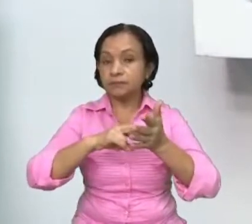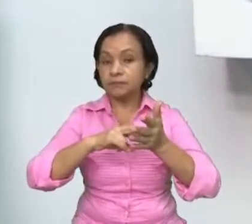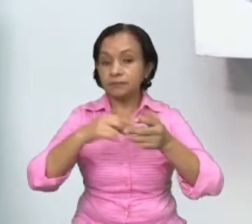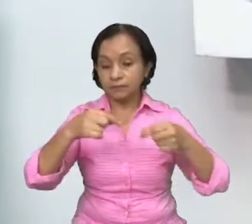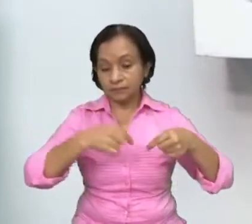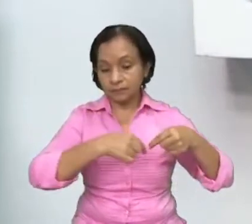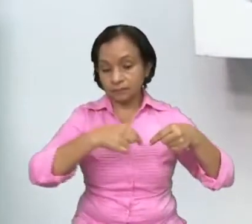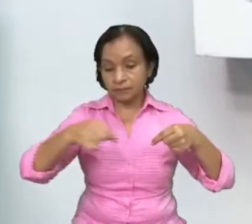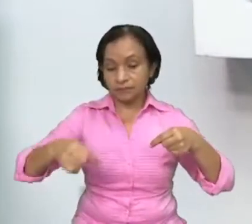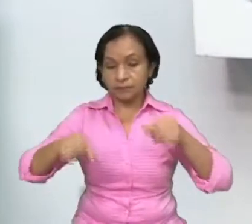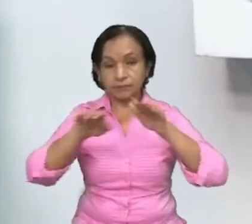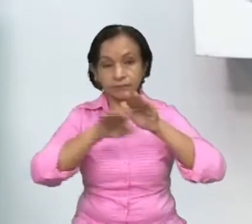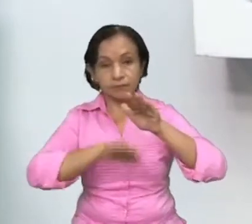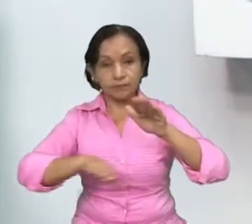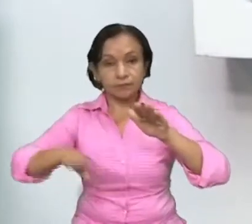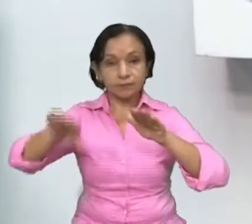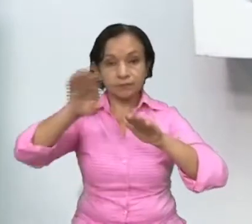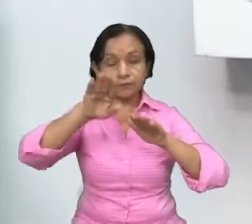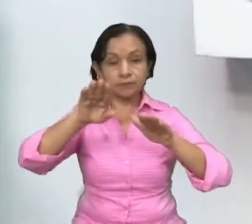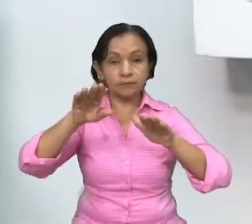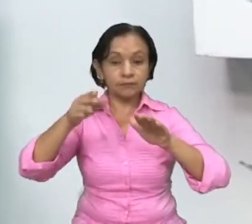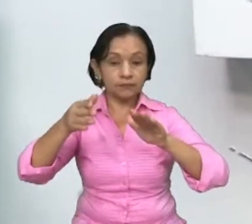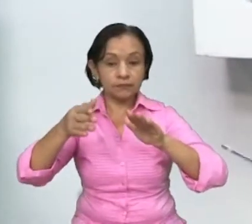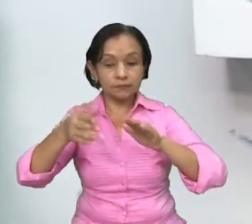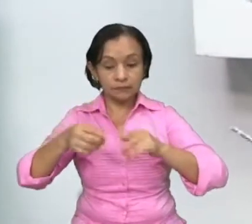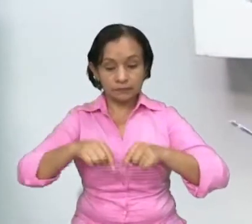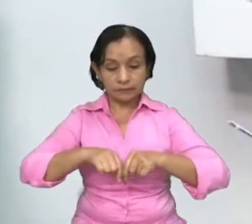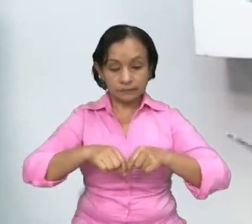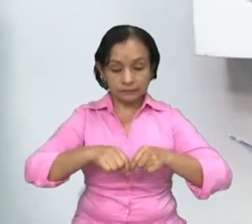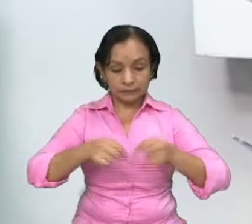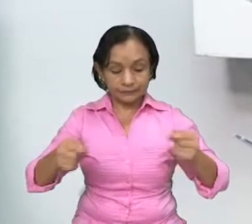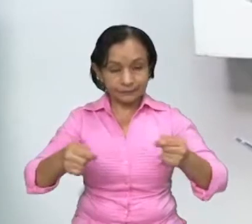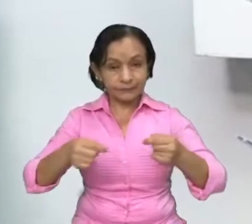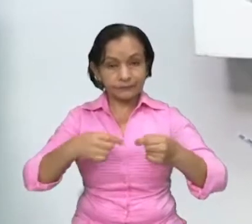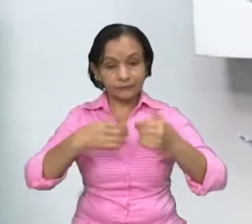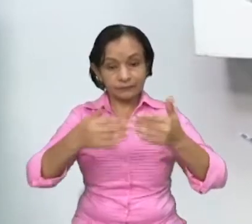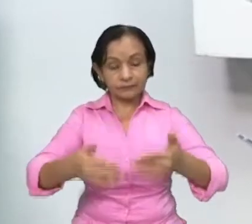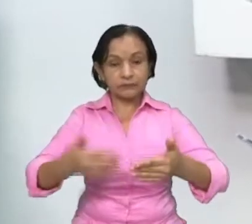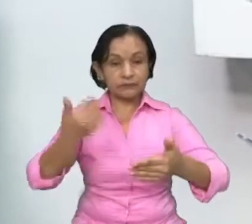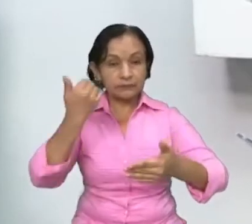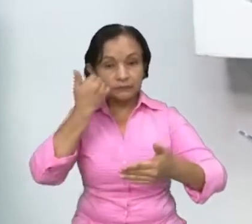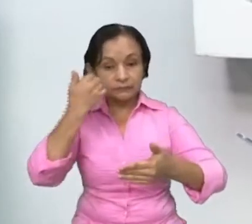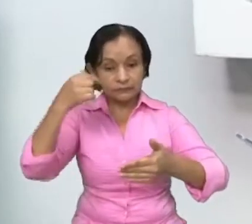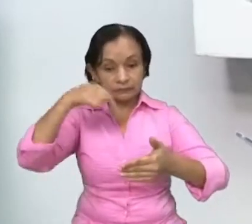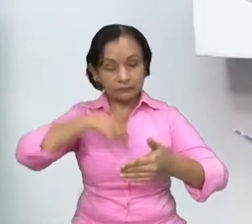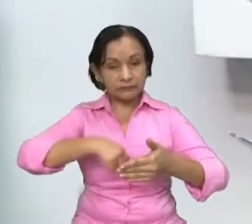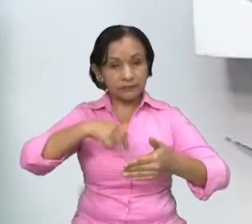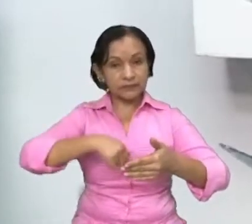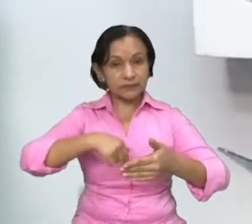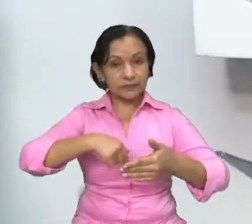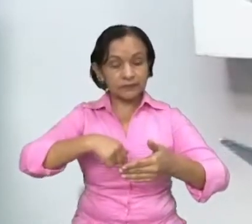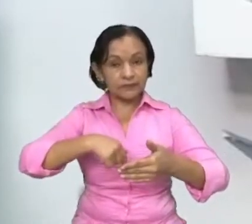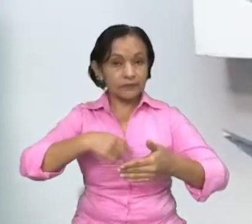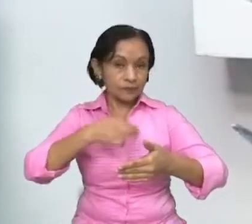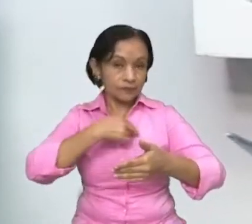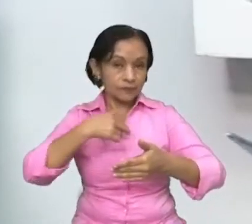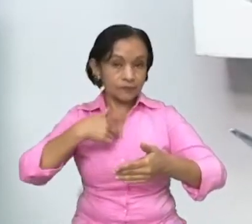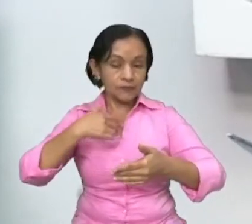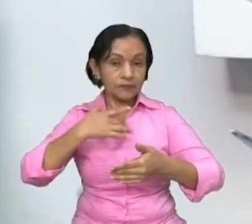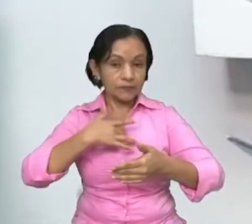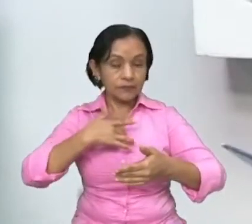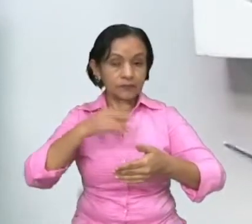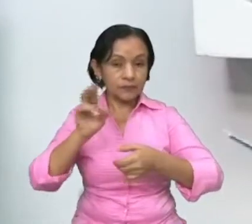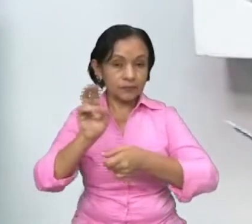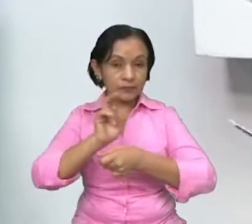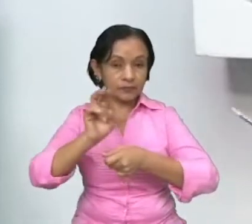evento quirúrgico aumenta la morbilidad de una ruptura de membrana, de una infección intrauterina, que por tanto requiere